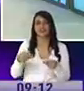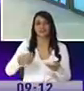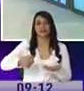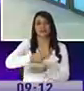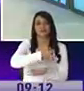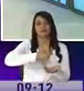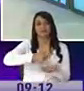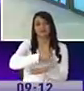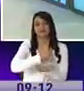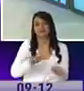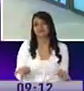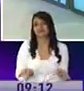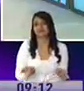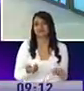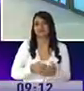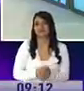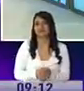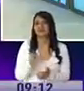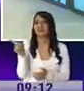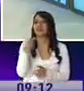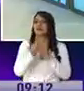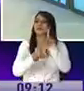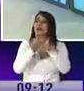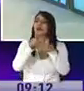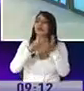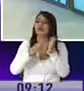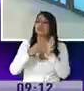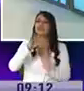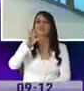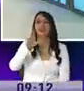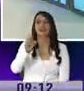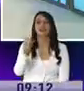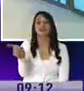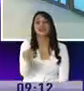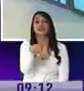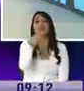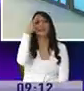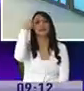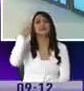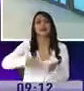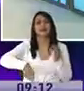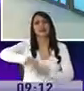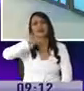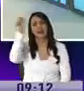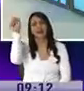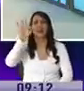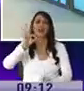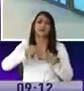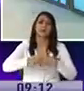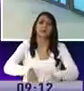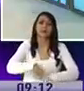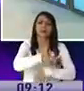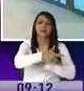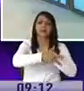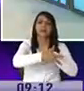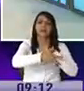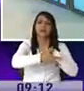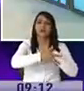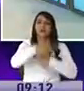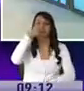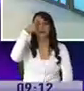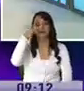vaya luego y pregunte qu es fan marcador Violeta gz desde Asunción Paraguay en